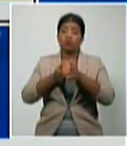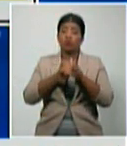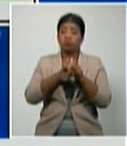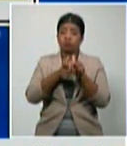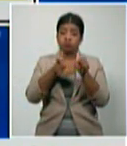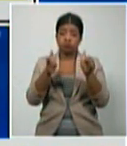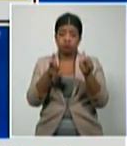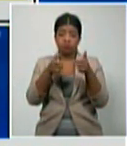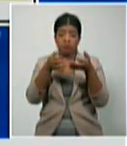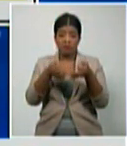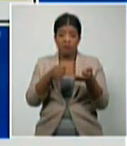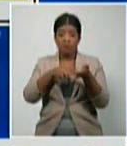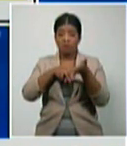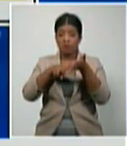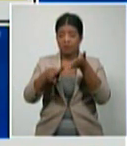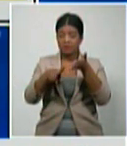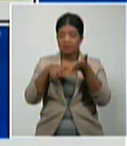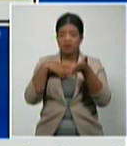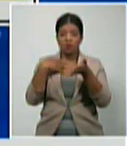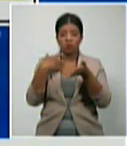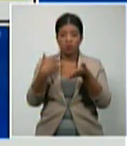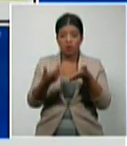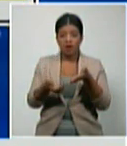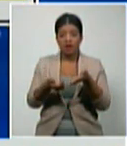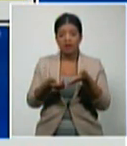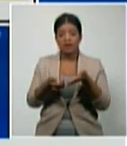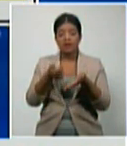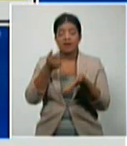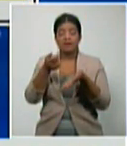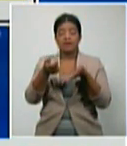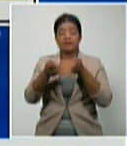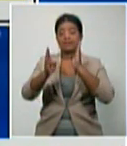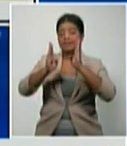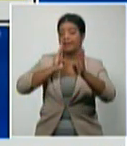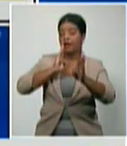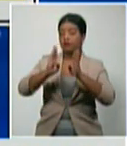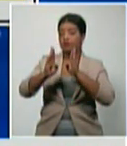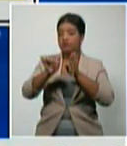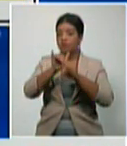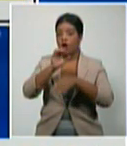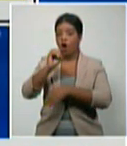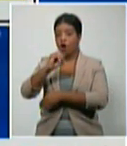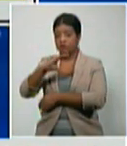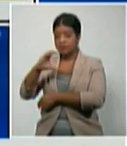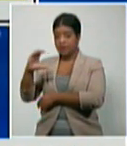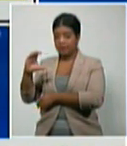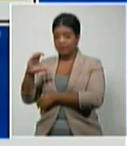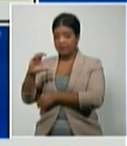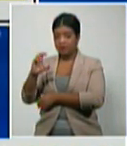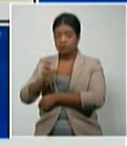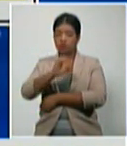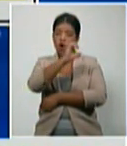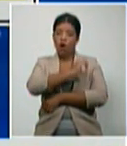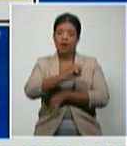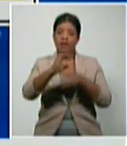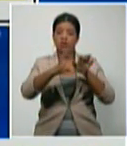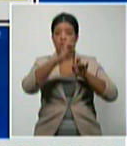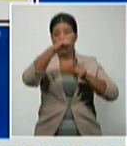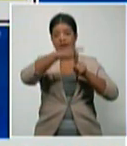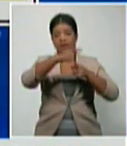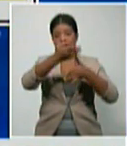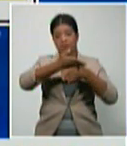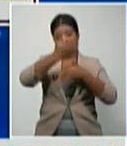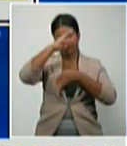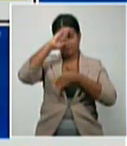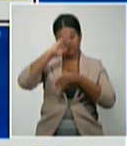mayores tasas están en centro-occidente, y en oriente, bueno, pues Guantánamo y Santiago. Y